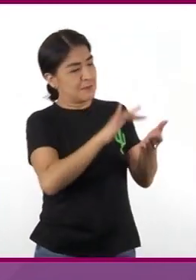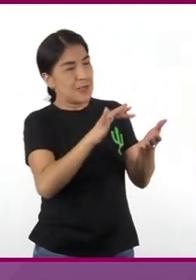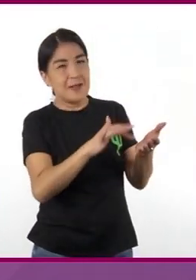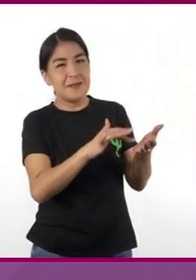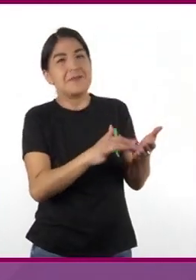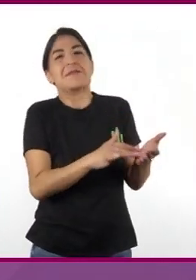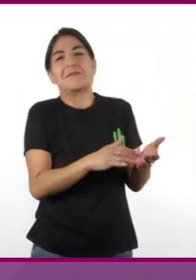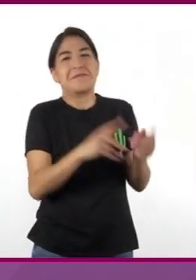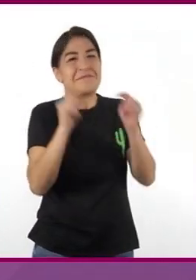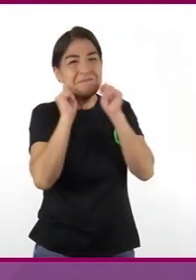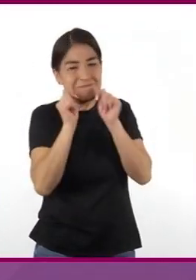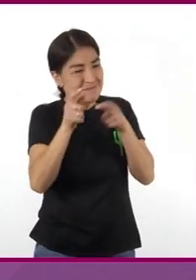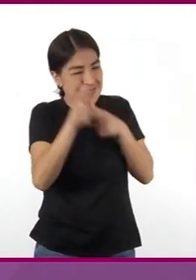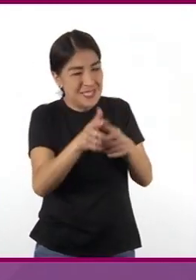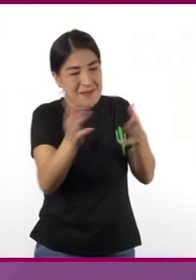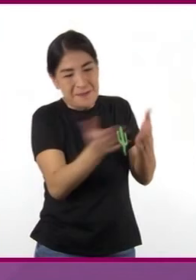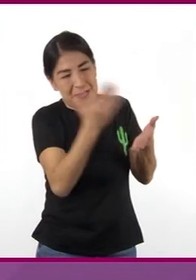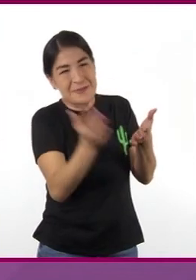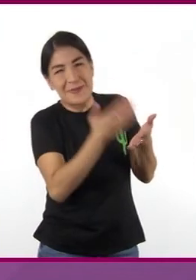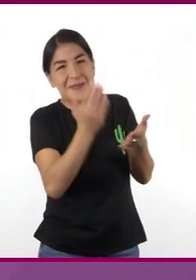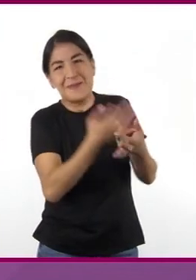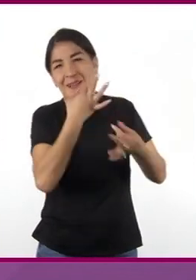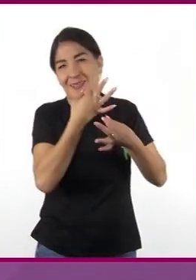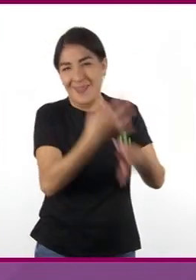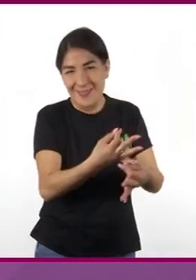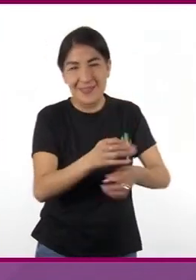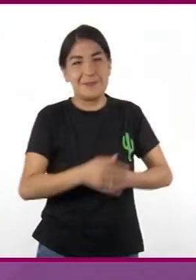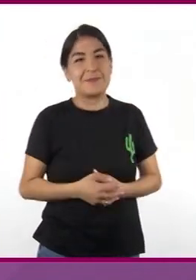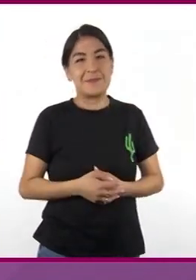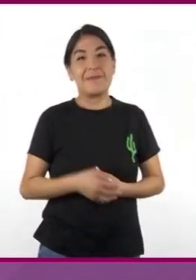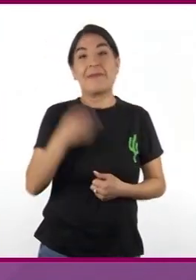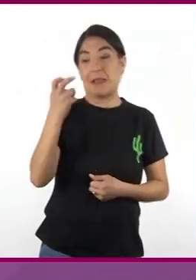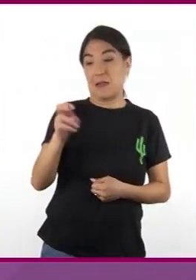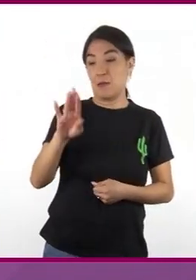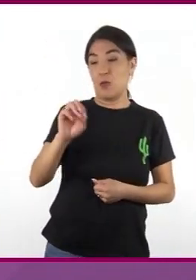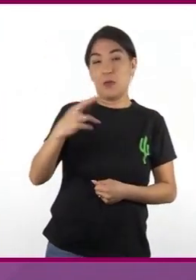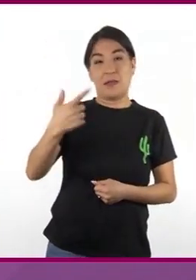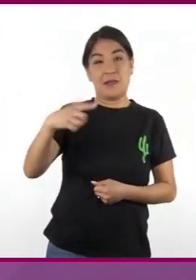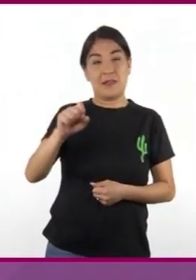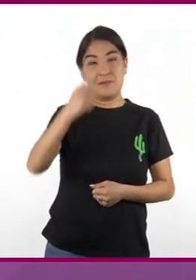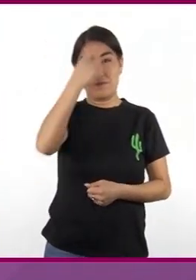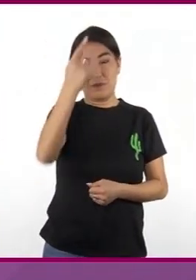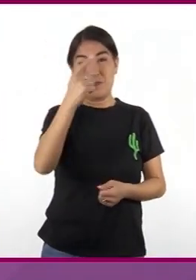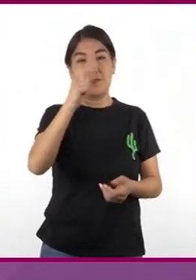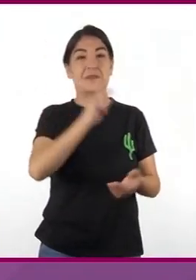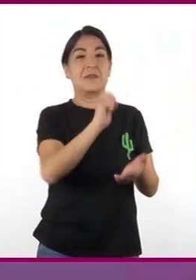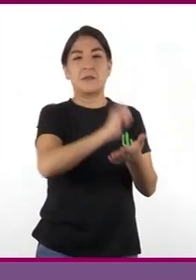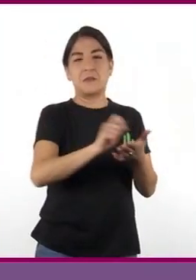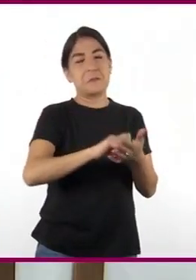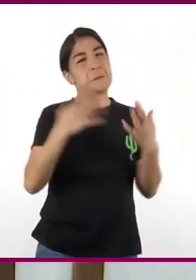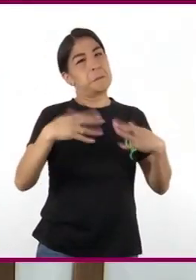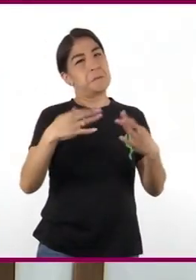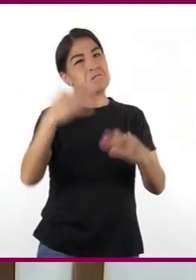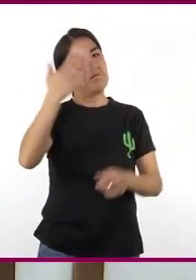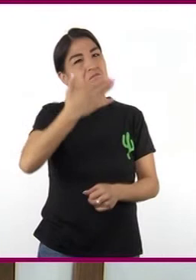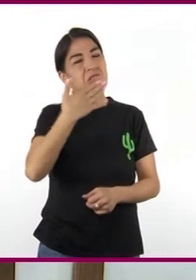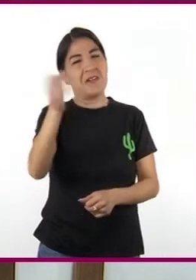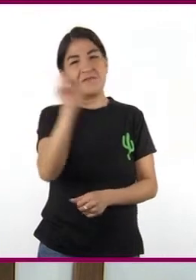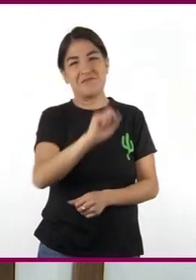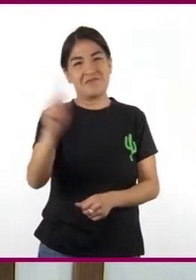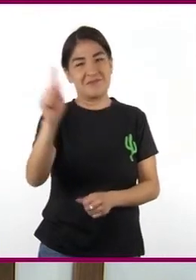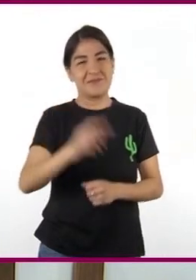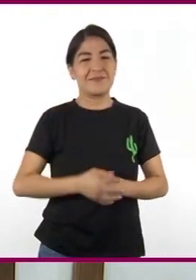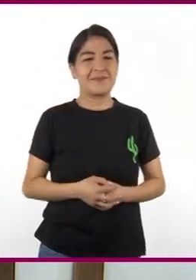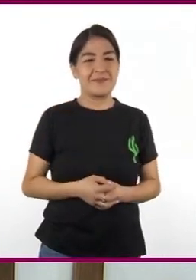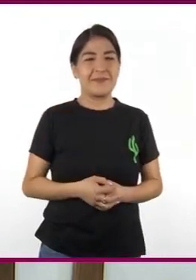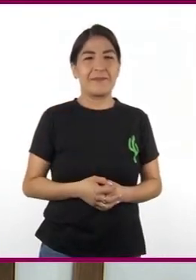que leer la novela. Entre otras cosas, Borges fue también un excelente prologuista. Si fuéramos